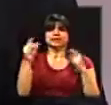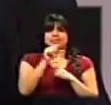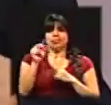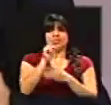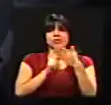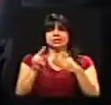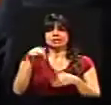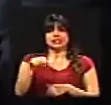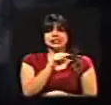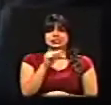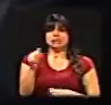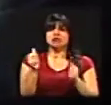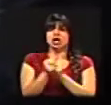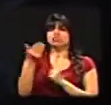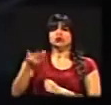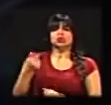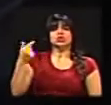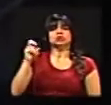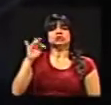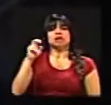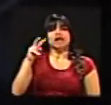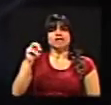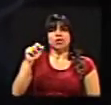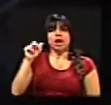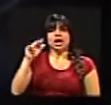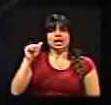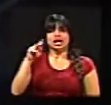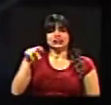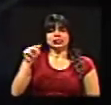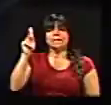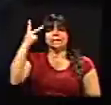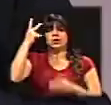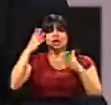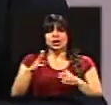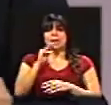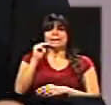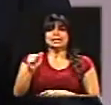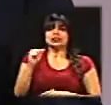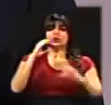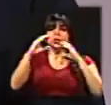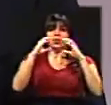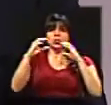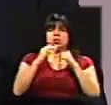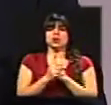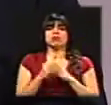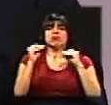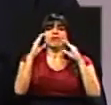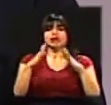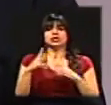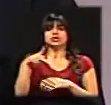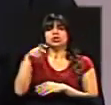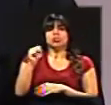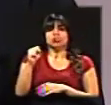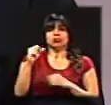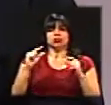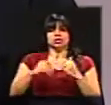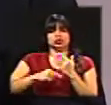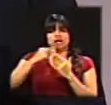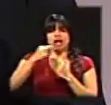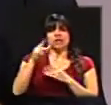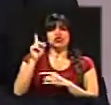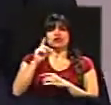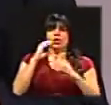semana. Hoy nos acompaña Gustavo Araya, politólogo y máster en comunicación, profesor en el posgrado de comunicación en la Universidad de Costa